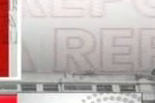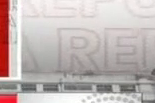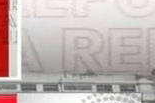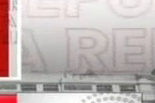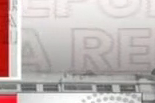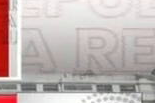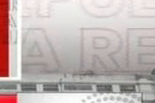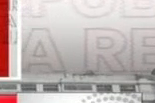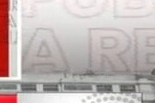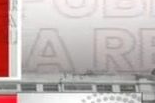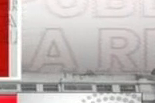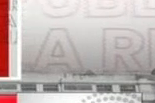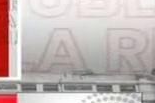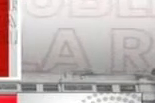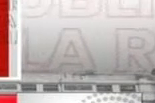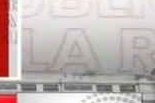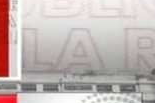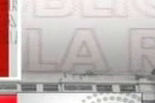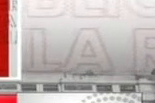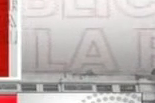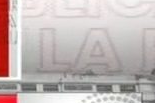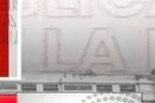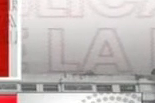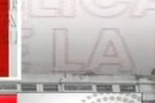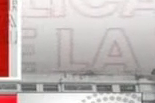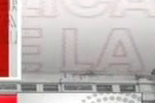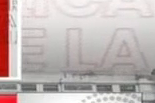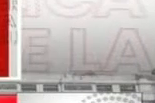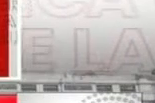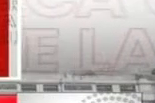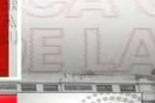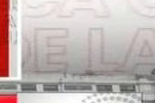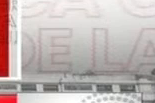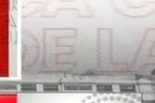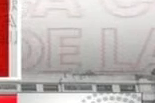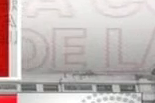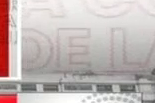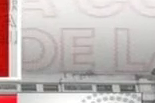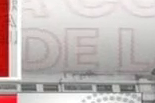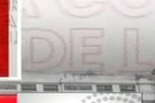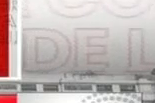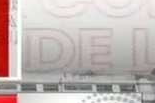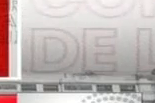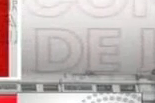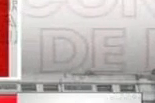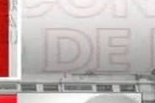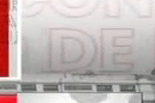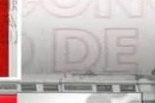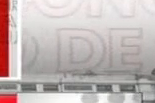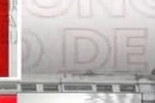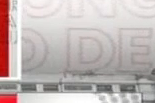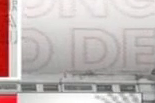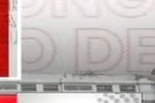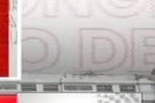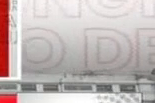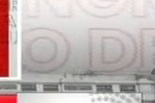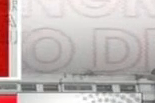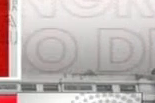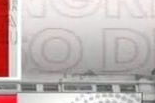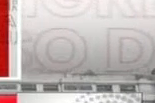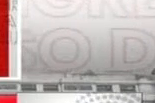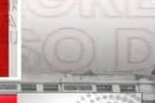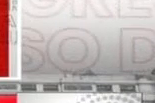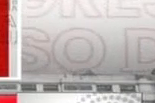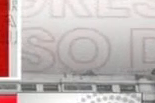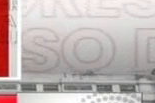consulto al ministro de Economía qué acciones o mecanismos se han previsto desde su sector